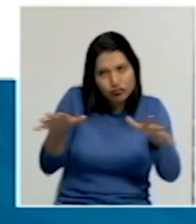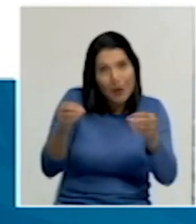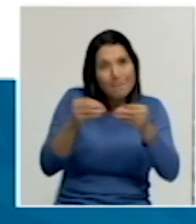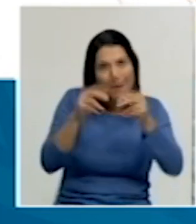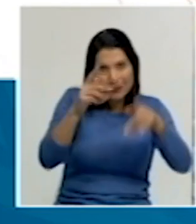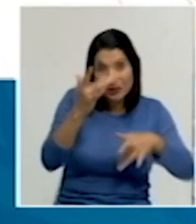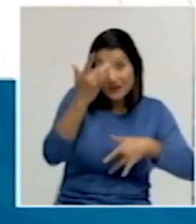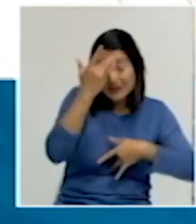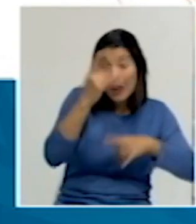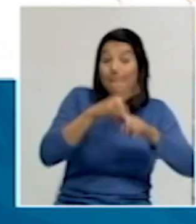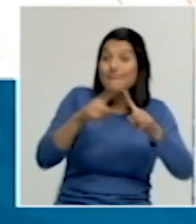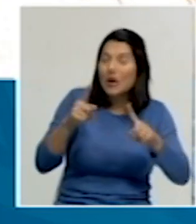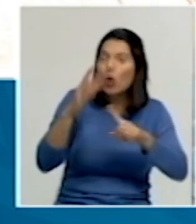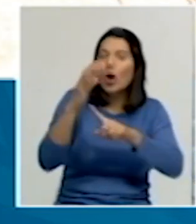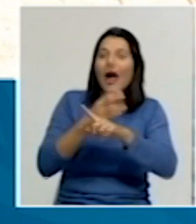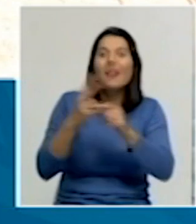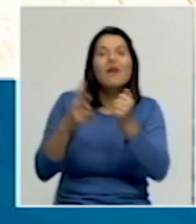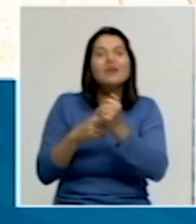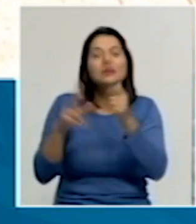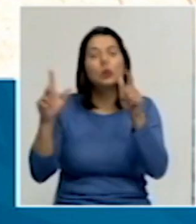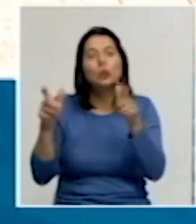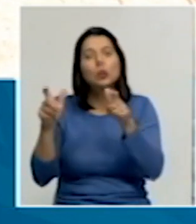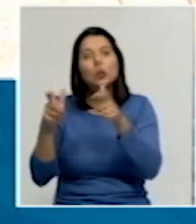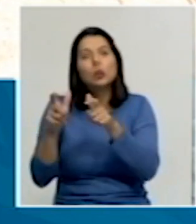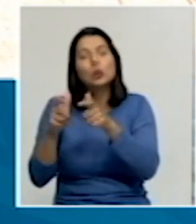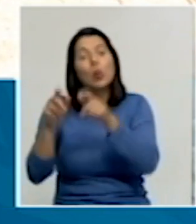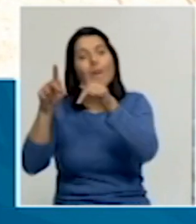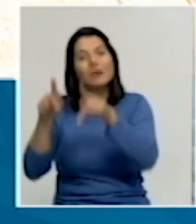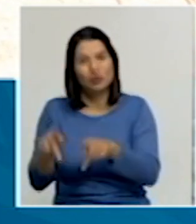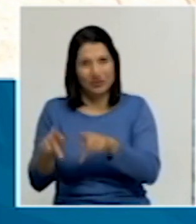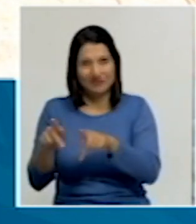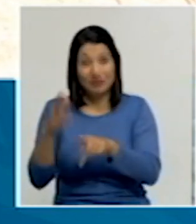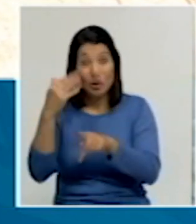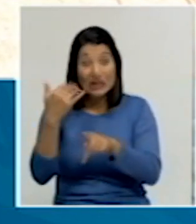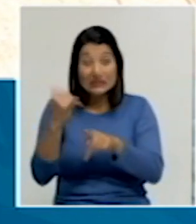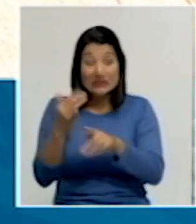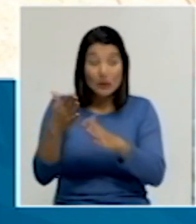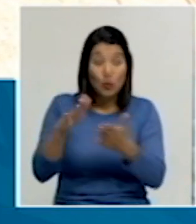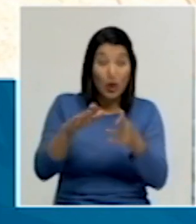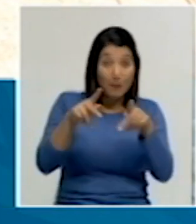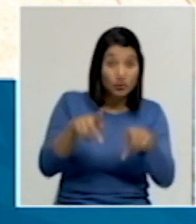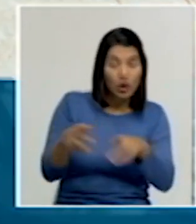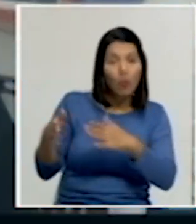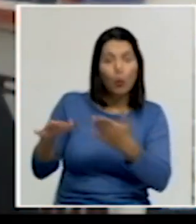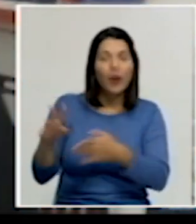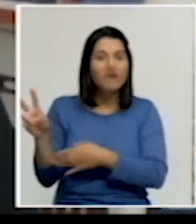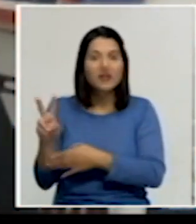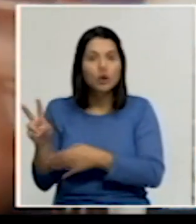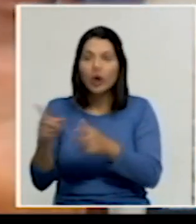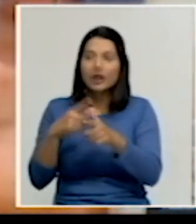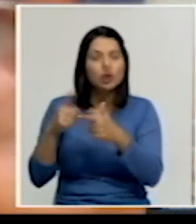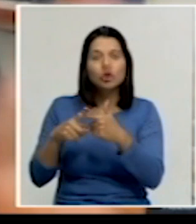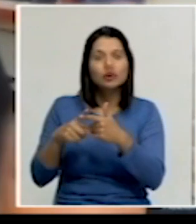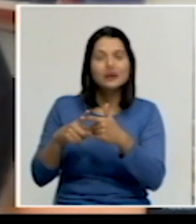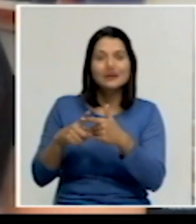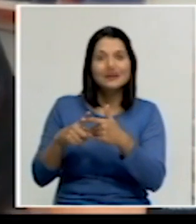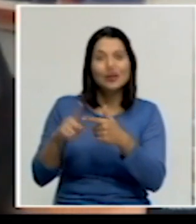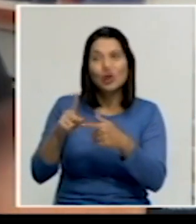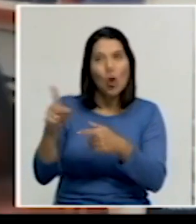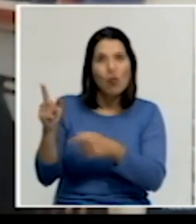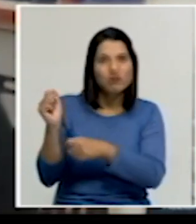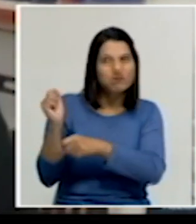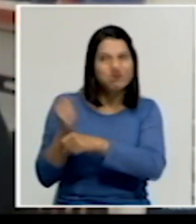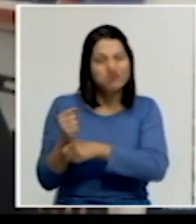de nuevo, ya estamos con mucho más conocimiento, estamos mucho mejor preparados. En Costa Rica hace